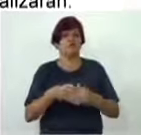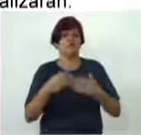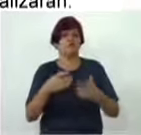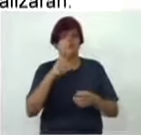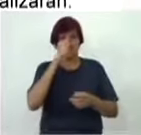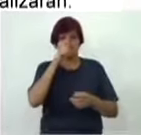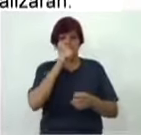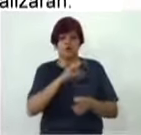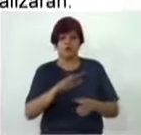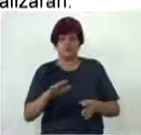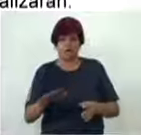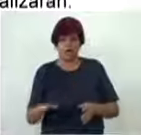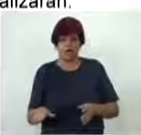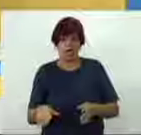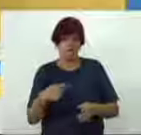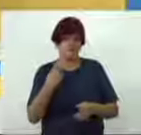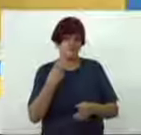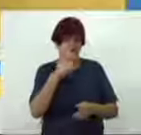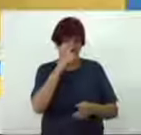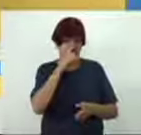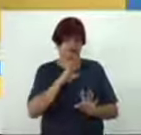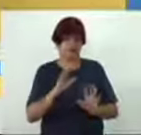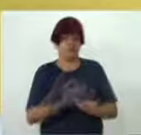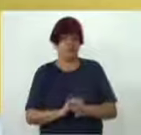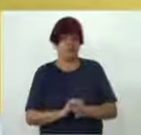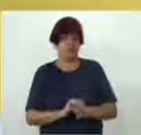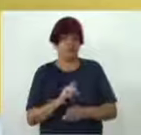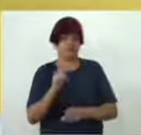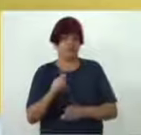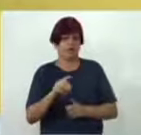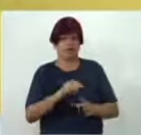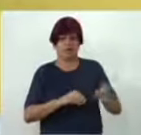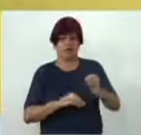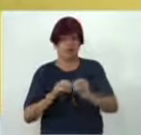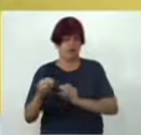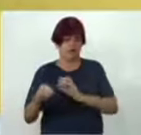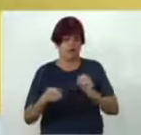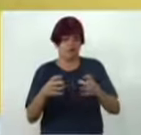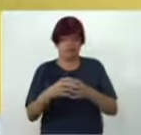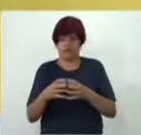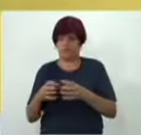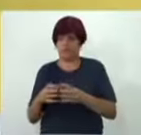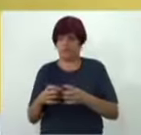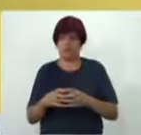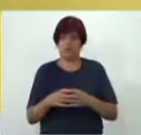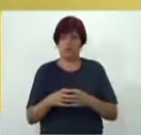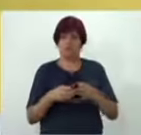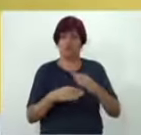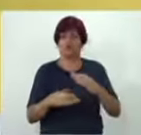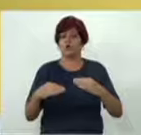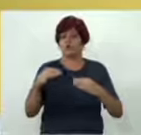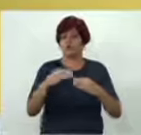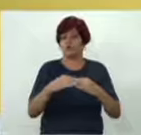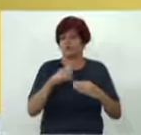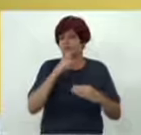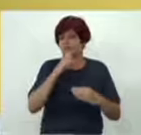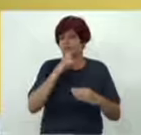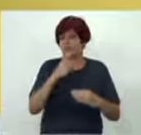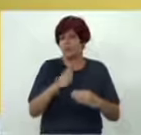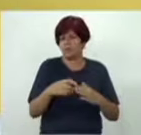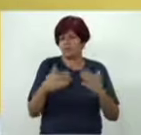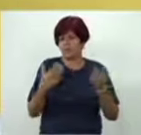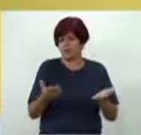edad de los niños, le puede proyectar. Recuerden que aquí, en la descomposición de conjuntos, los niveles de complejidad se